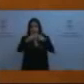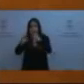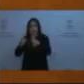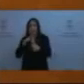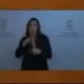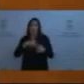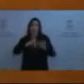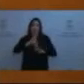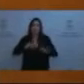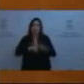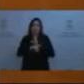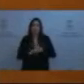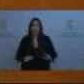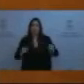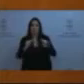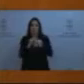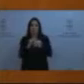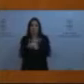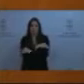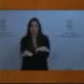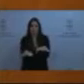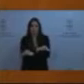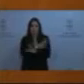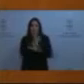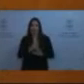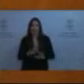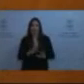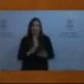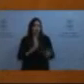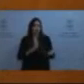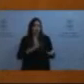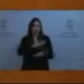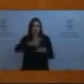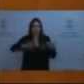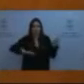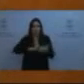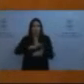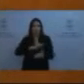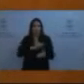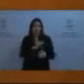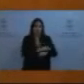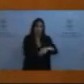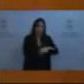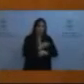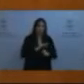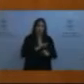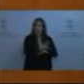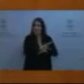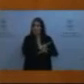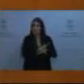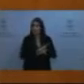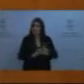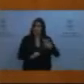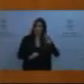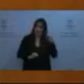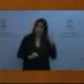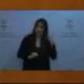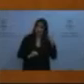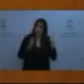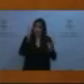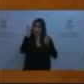recursos. Fíjese el círculo vicioso que genera este Gobierno y su consejería. Primero, no se controla la